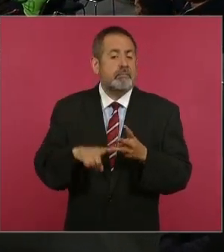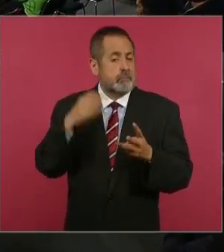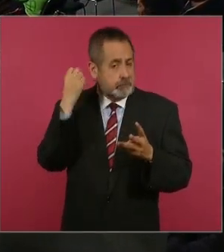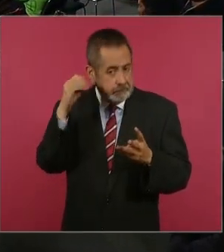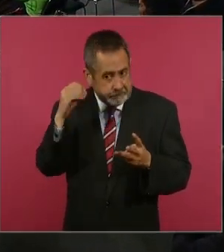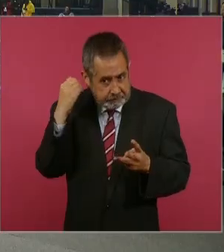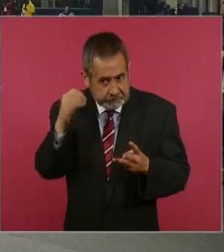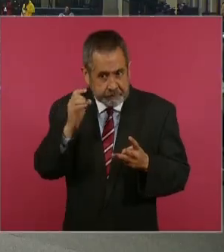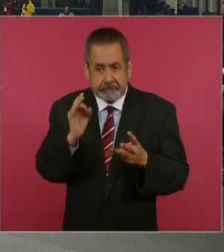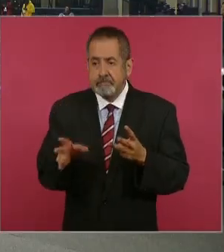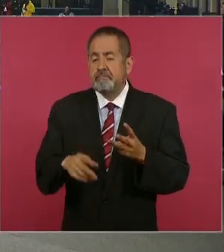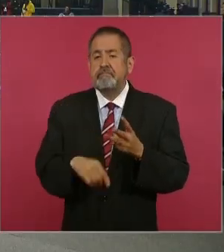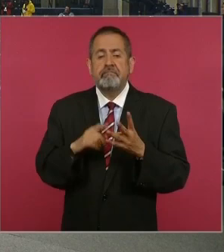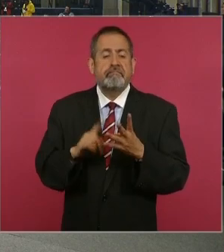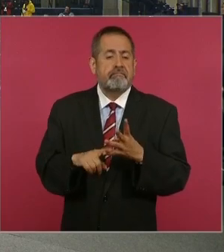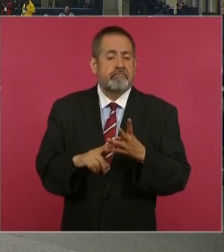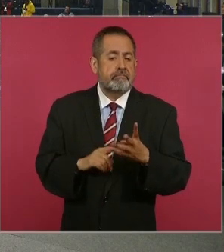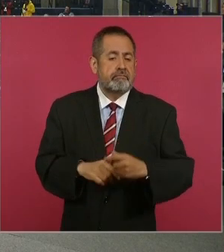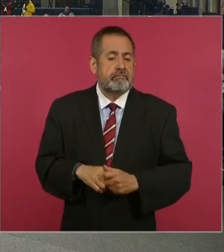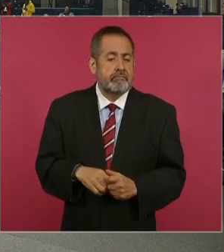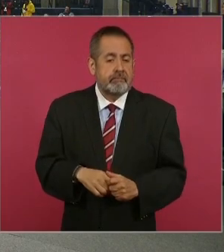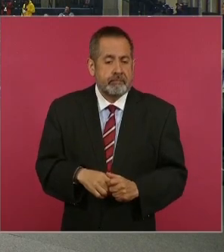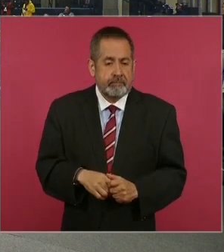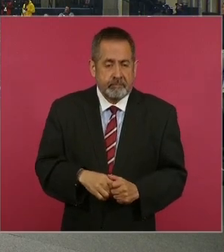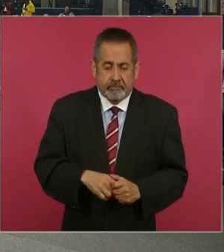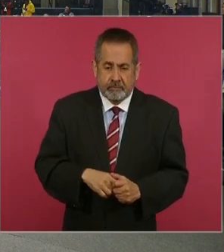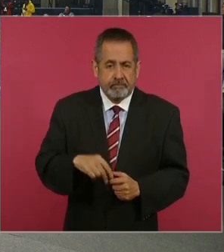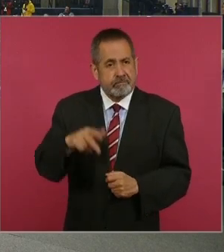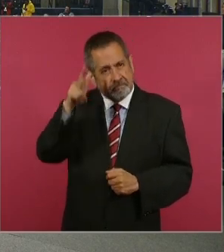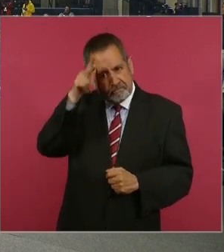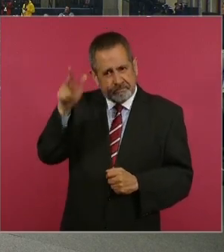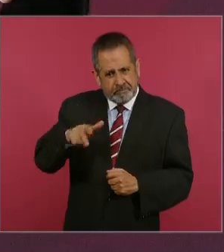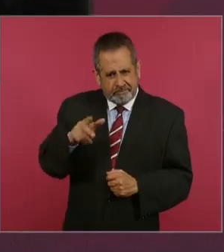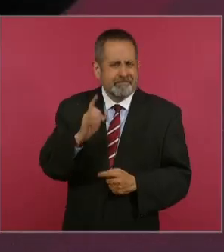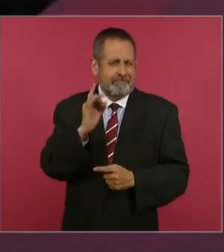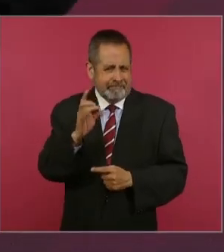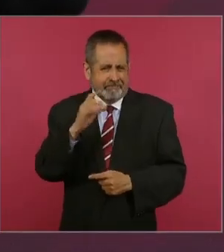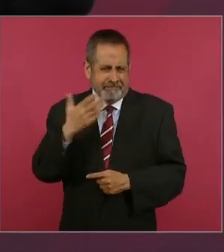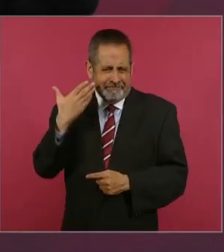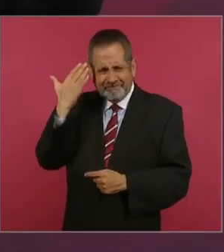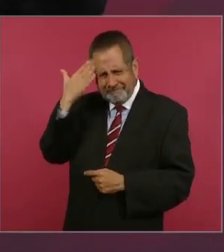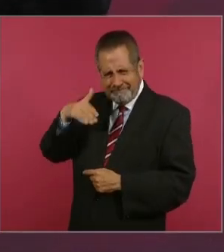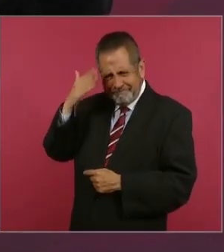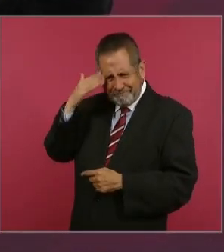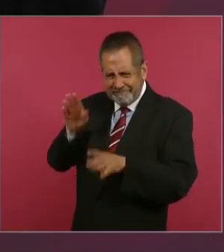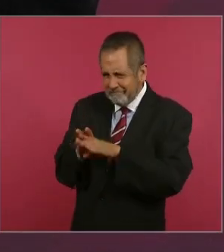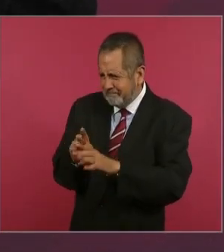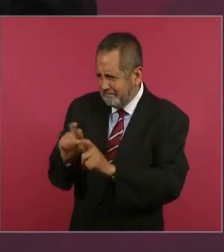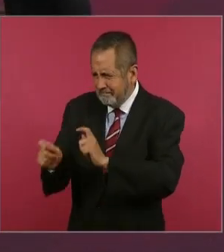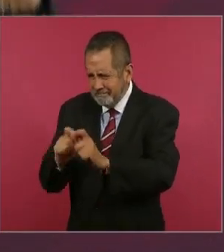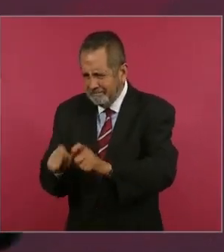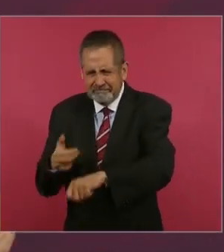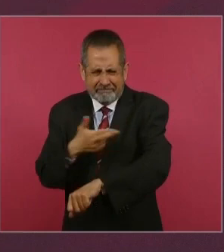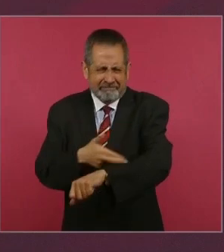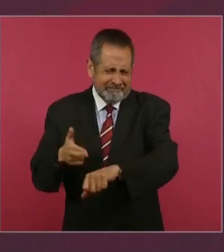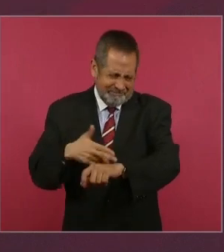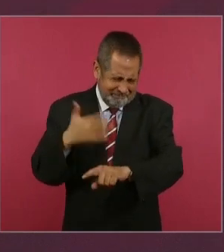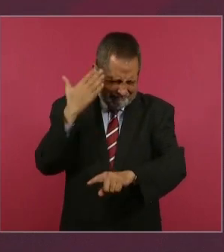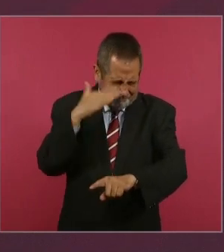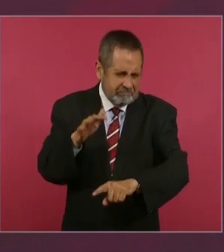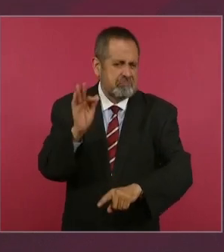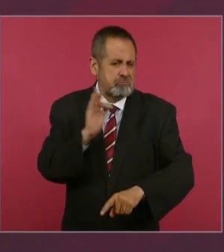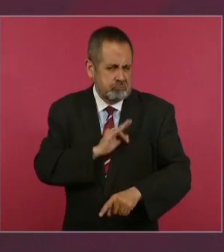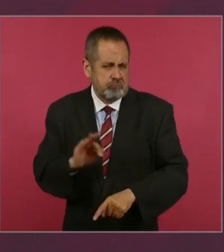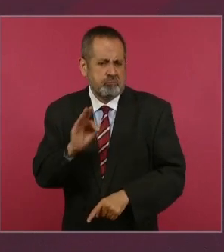en Oaxaca en Hidalgo o sea ya lo hemos hecho